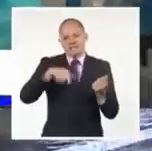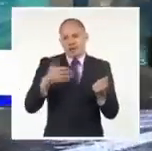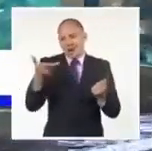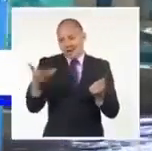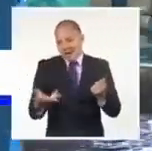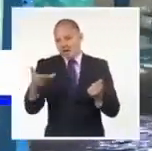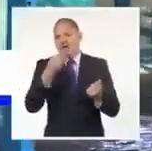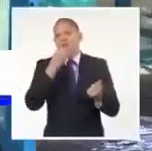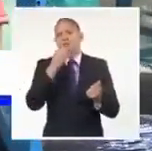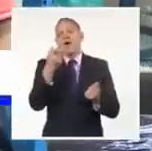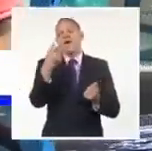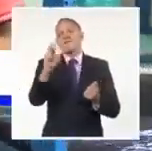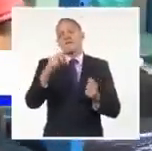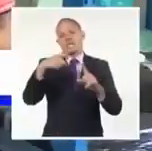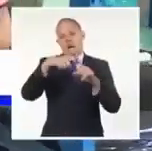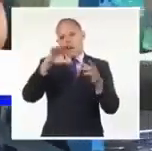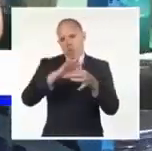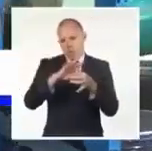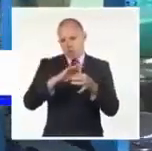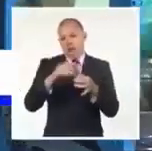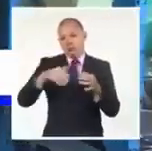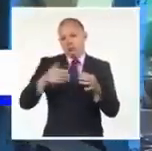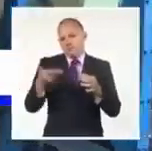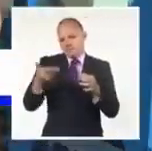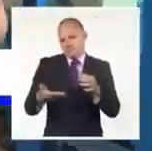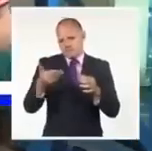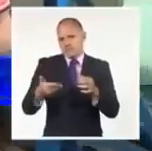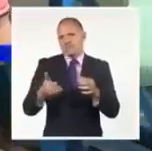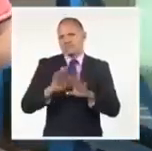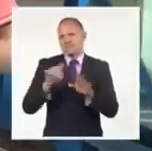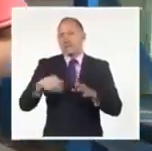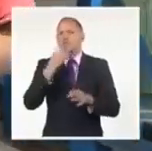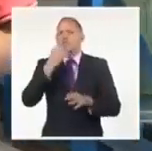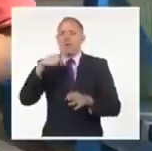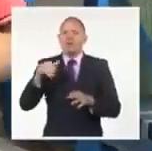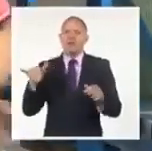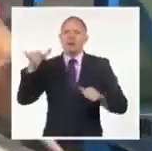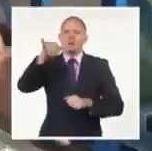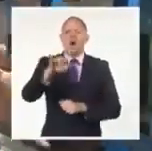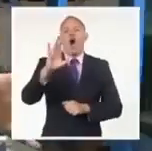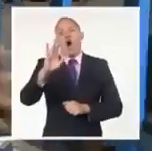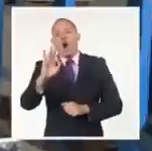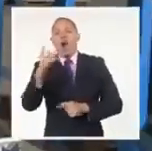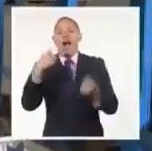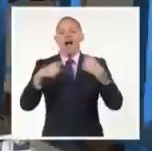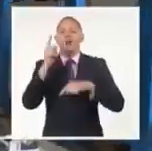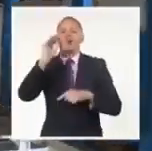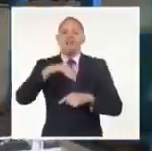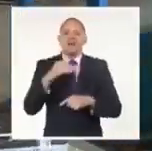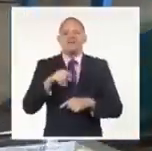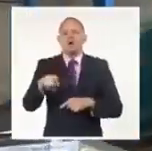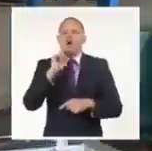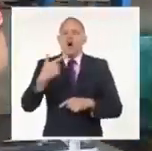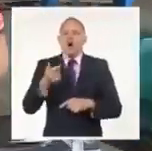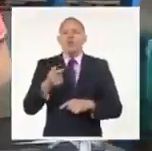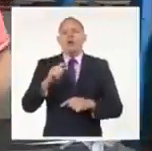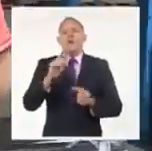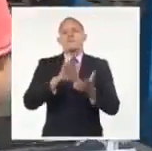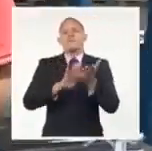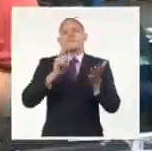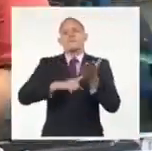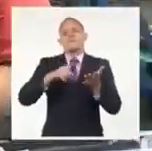los envíos que se reciben en el país a través de la vía marítima, aérea o postal. De estos 20 kilogramos, 3 están exentos del pago